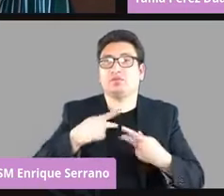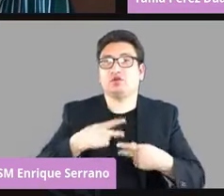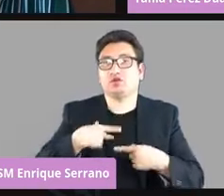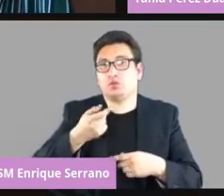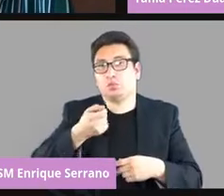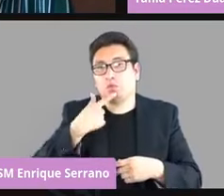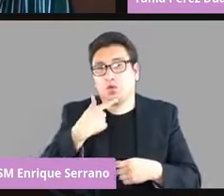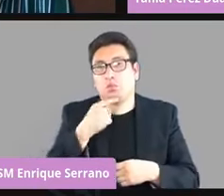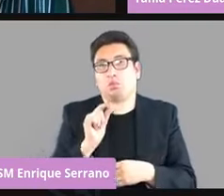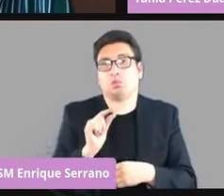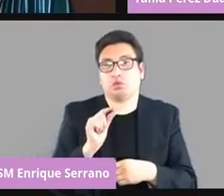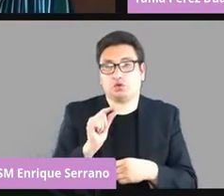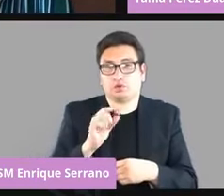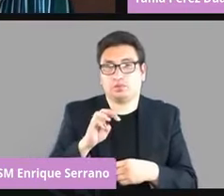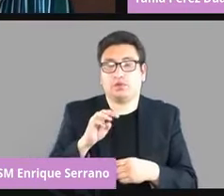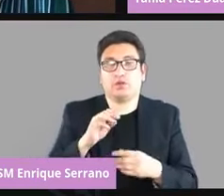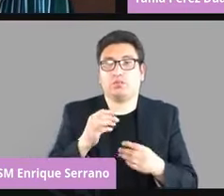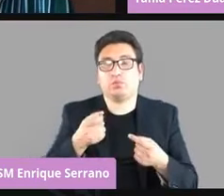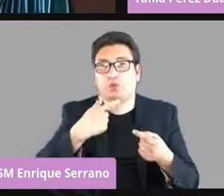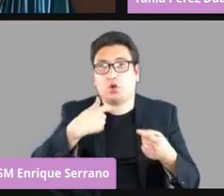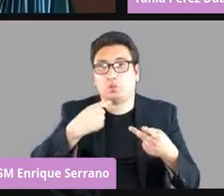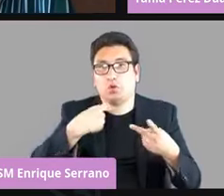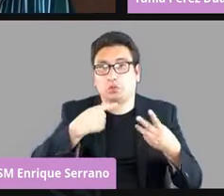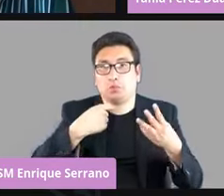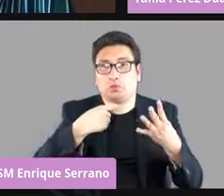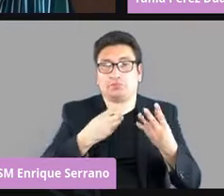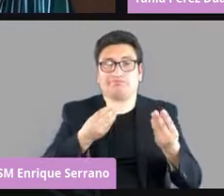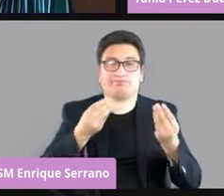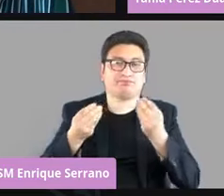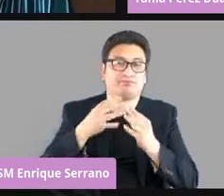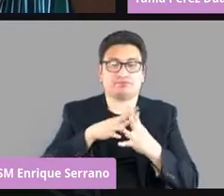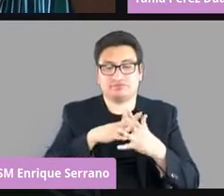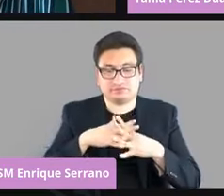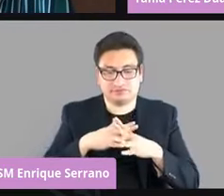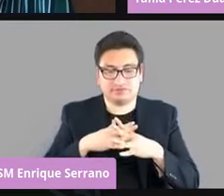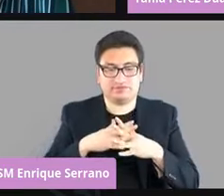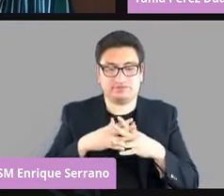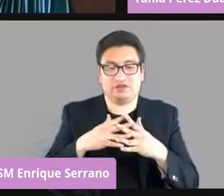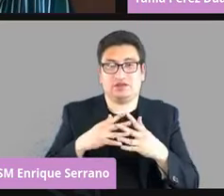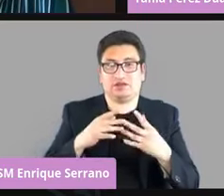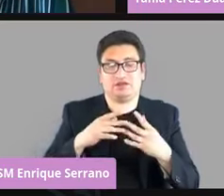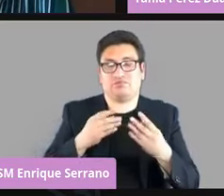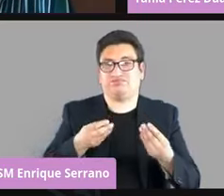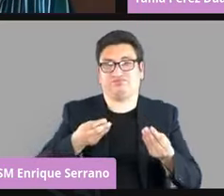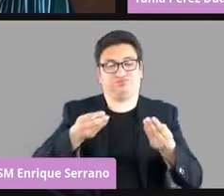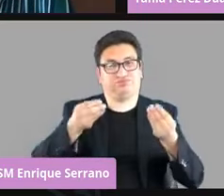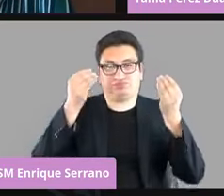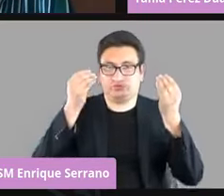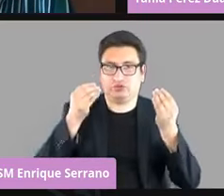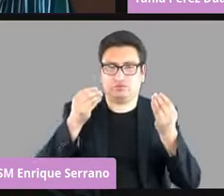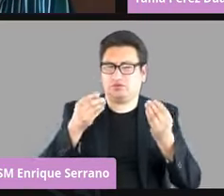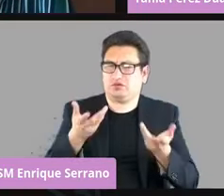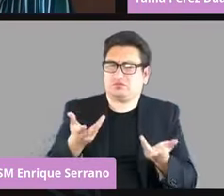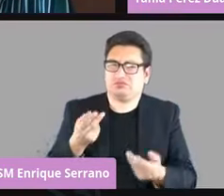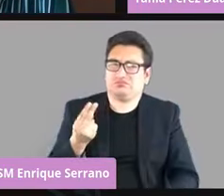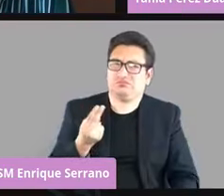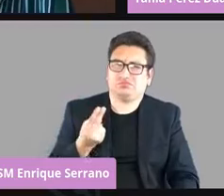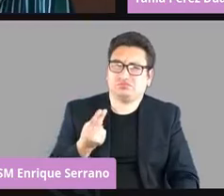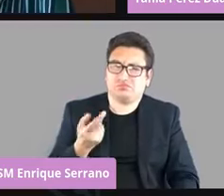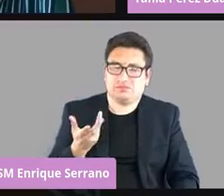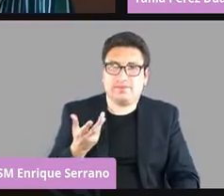o con un mix de medicamentos y, o sea, toman la farmacia cuando no es necesario